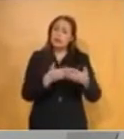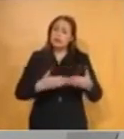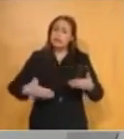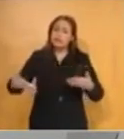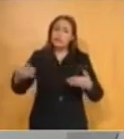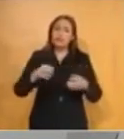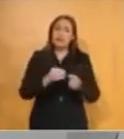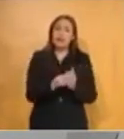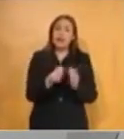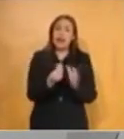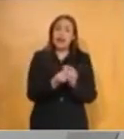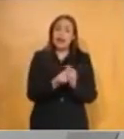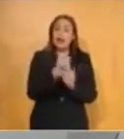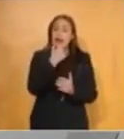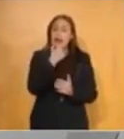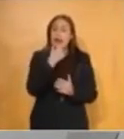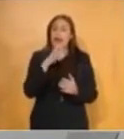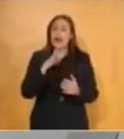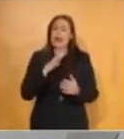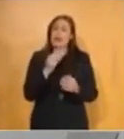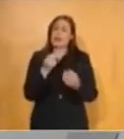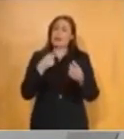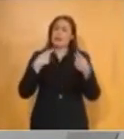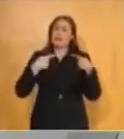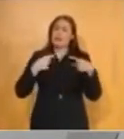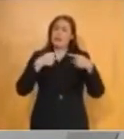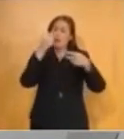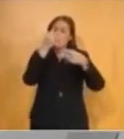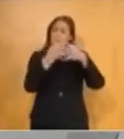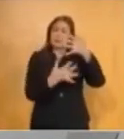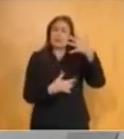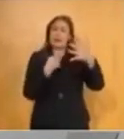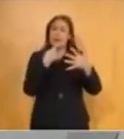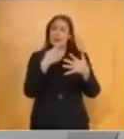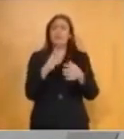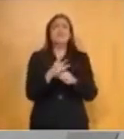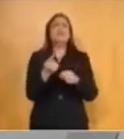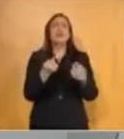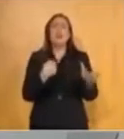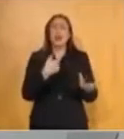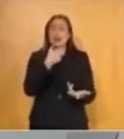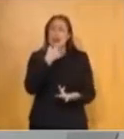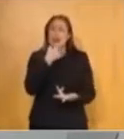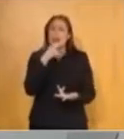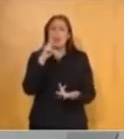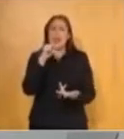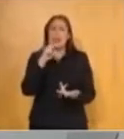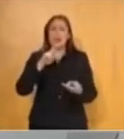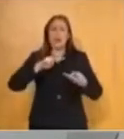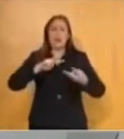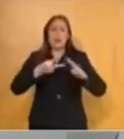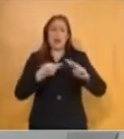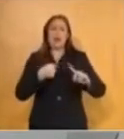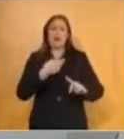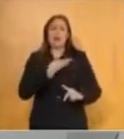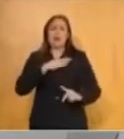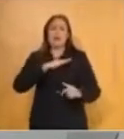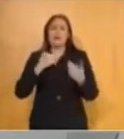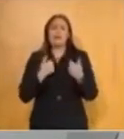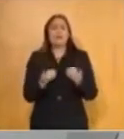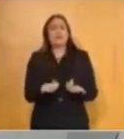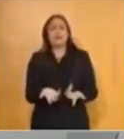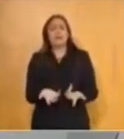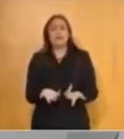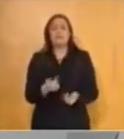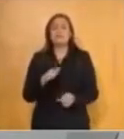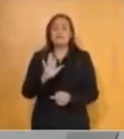nos preguntan, ¿por qué están dando toda la clase completamente en inglés y no traducimos? Bueno, la razón principal es